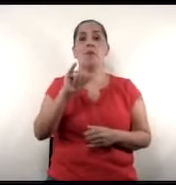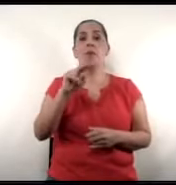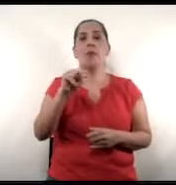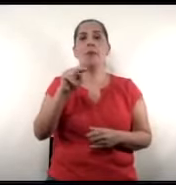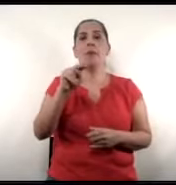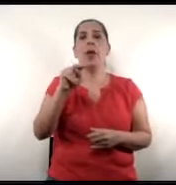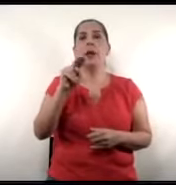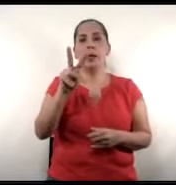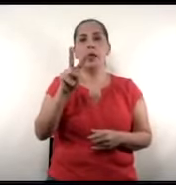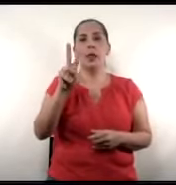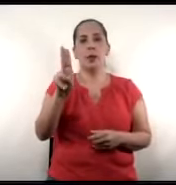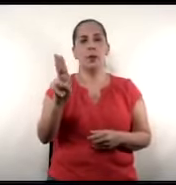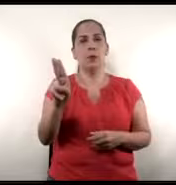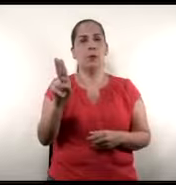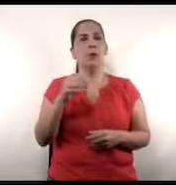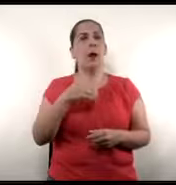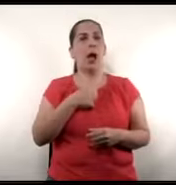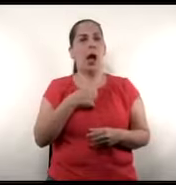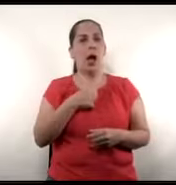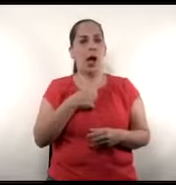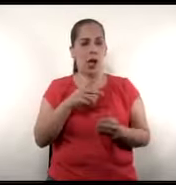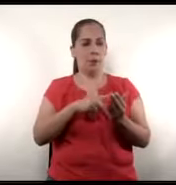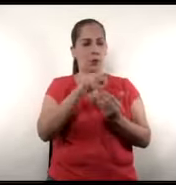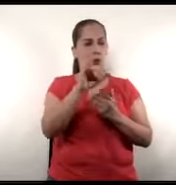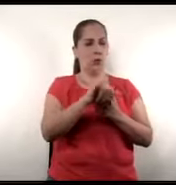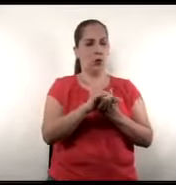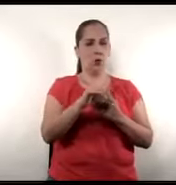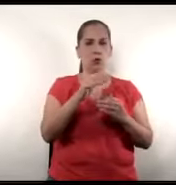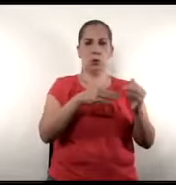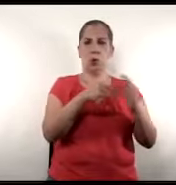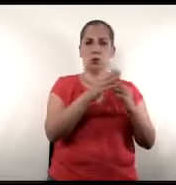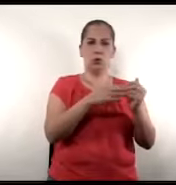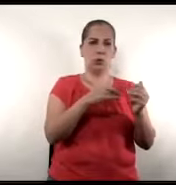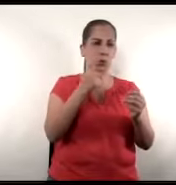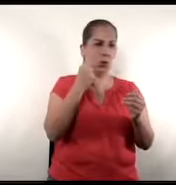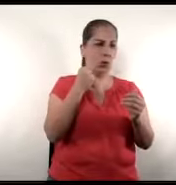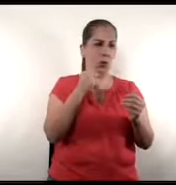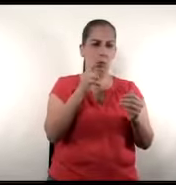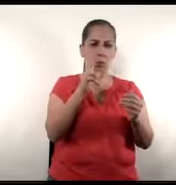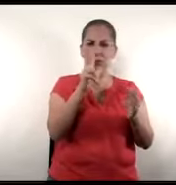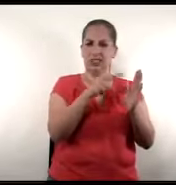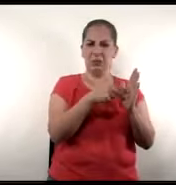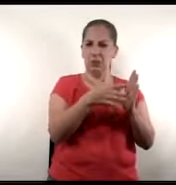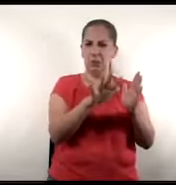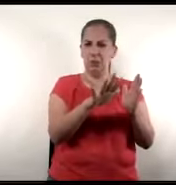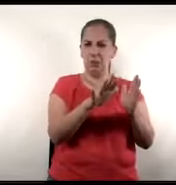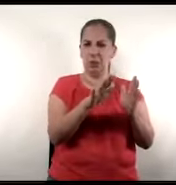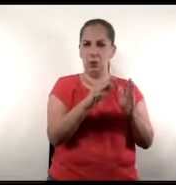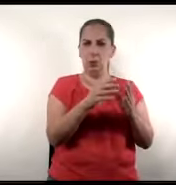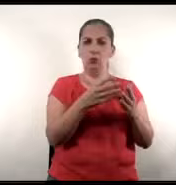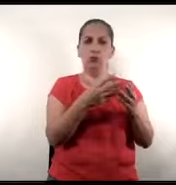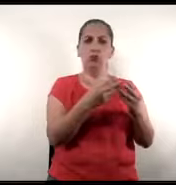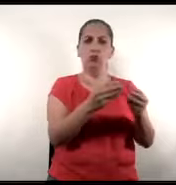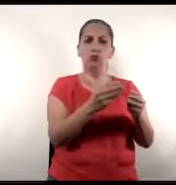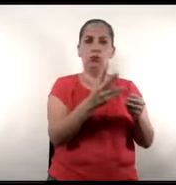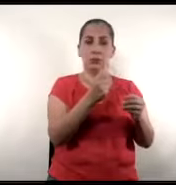con proyectos para construir, eran unas 3,000 y pico soluciones de vivienda varadas por el